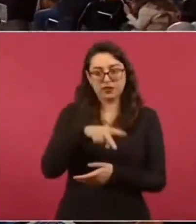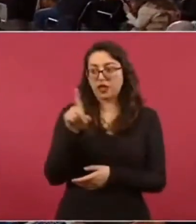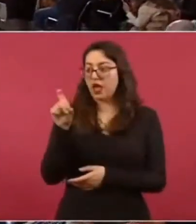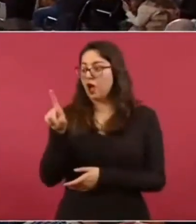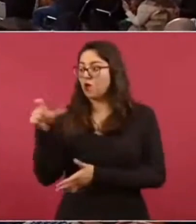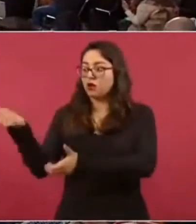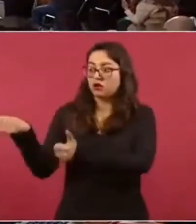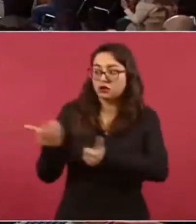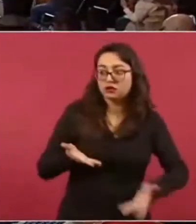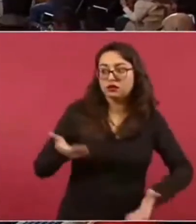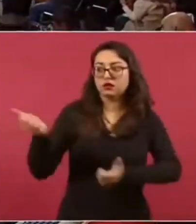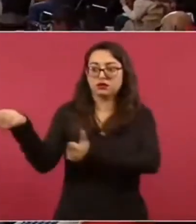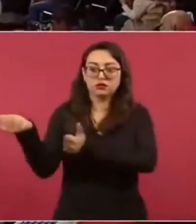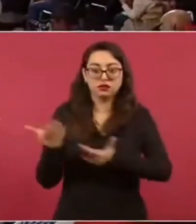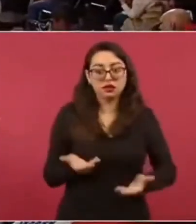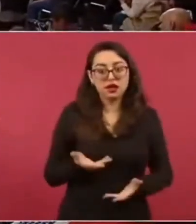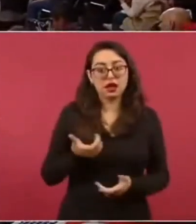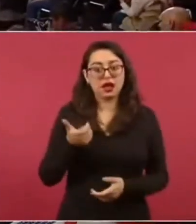cuesta